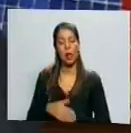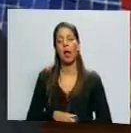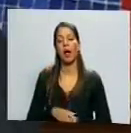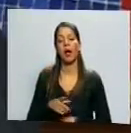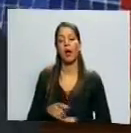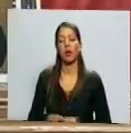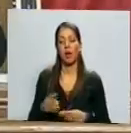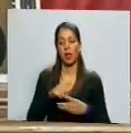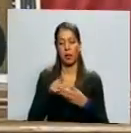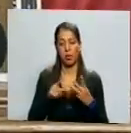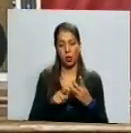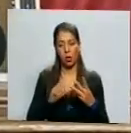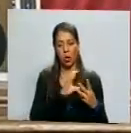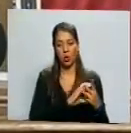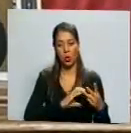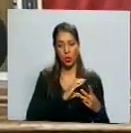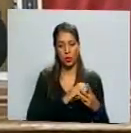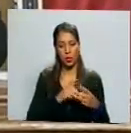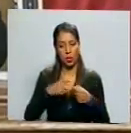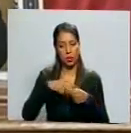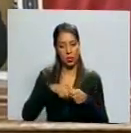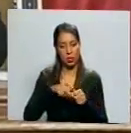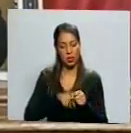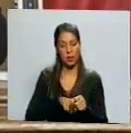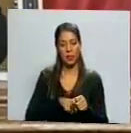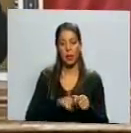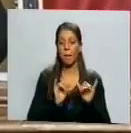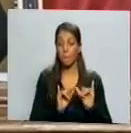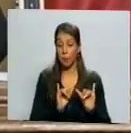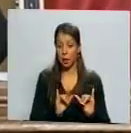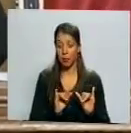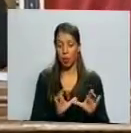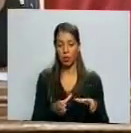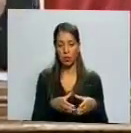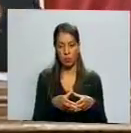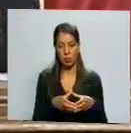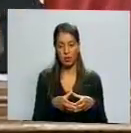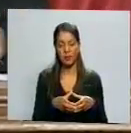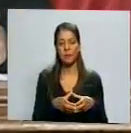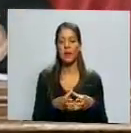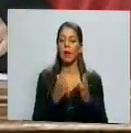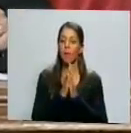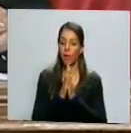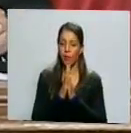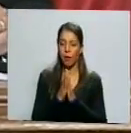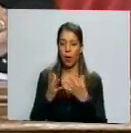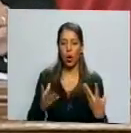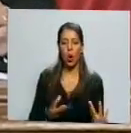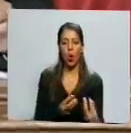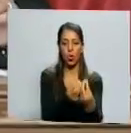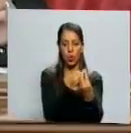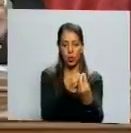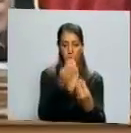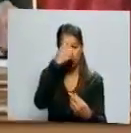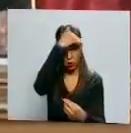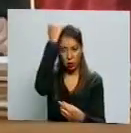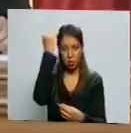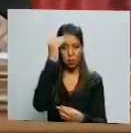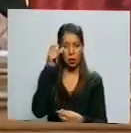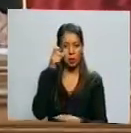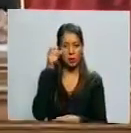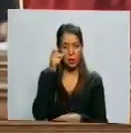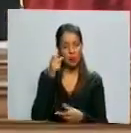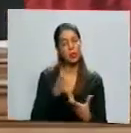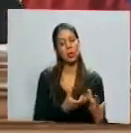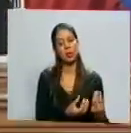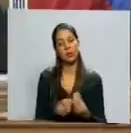Caridad, Orlando José Camacho Figuera y Clara Josefina Vidal Pérez, que acompañen por favor al ministro y al procurador hasta la salida